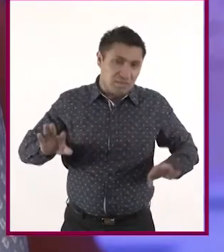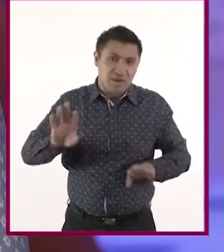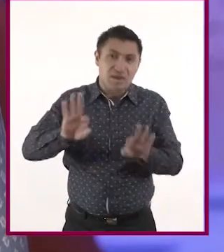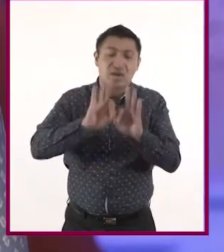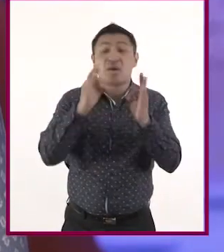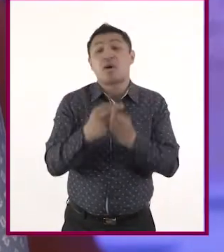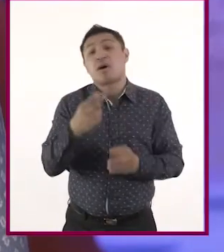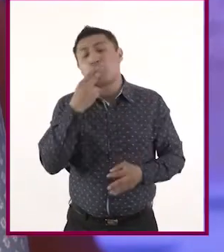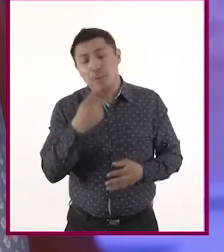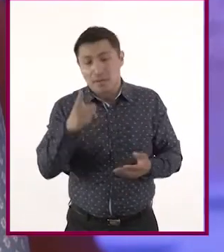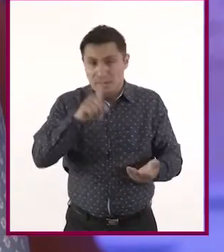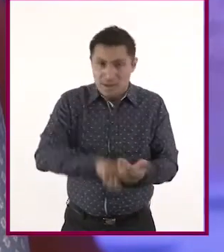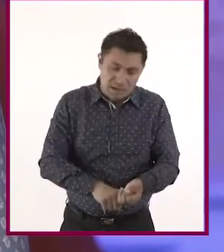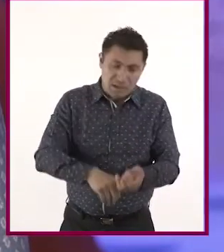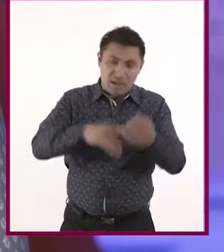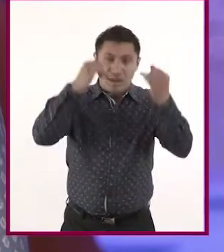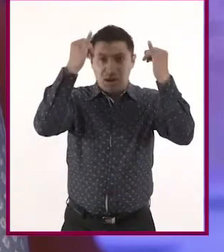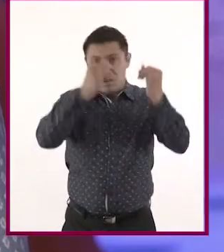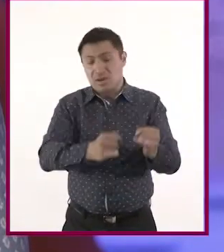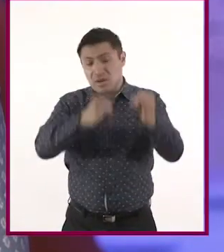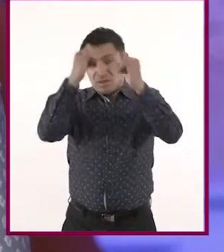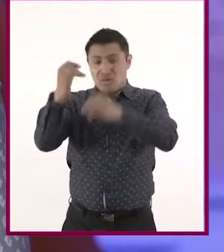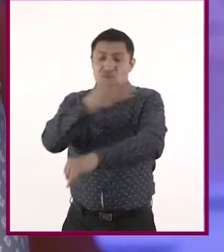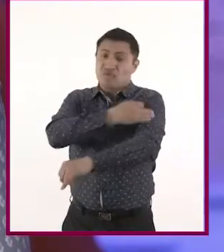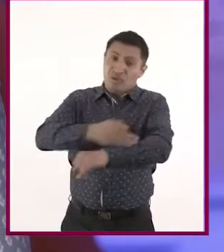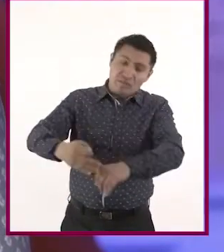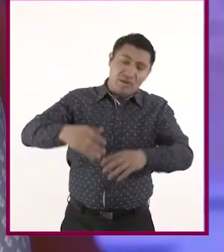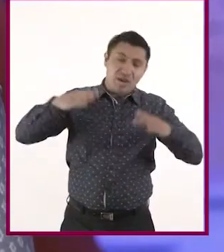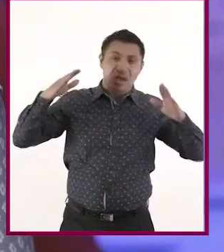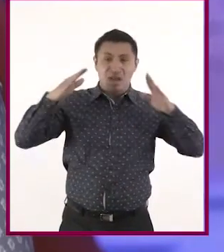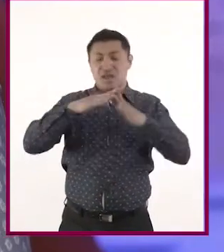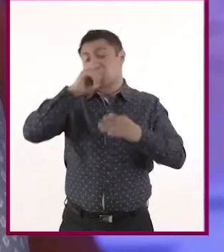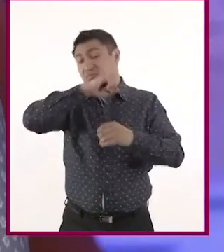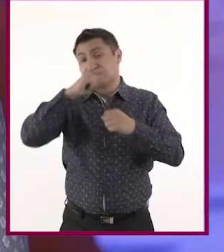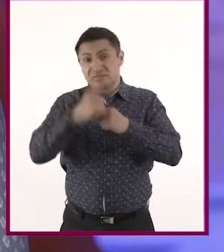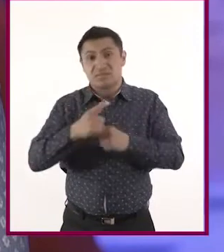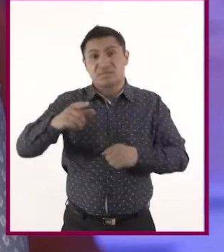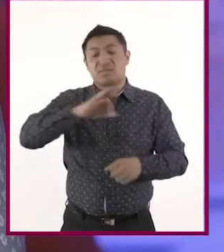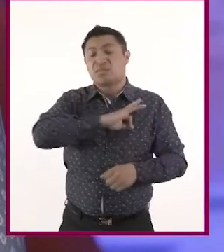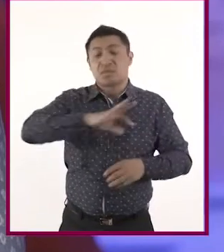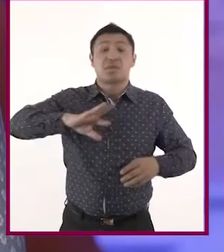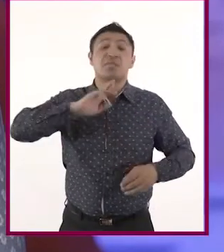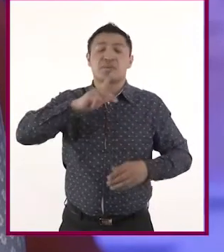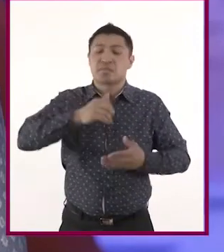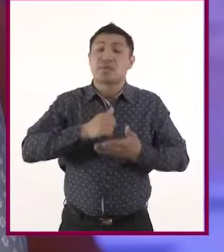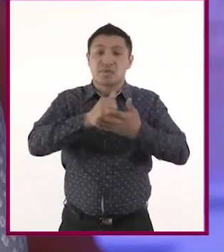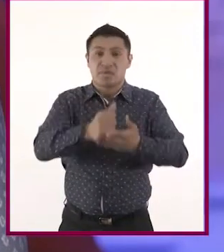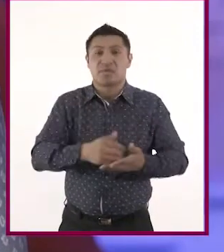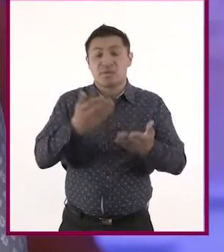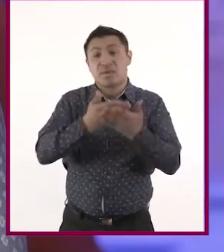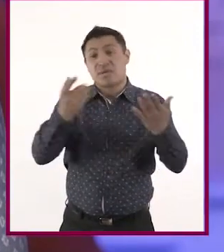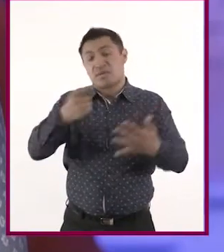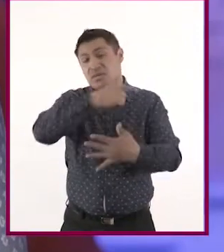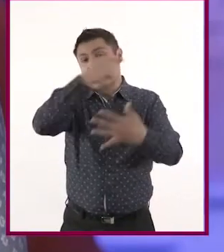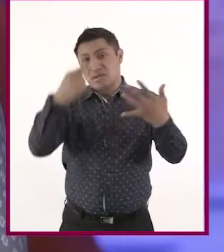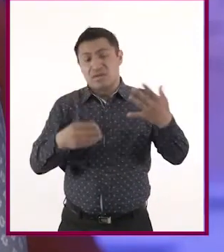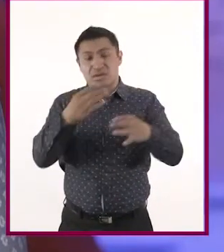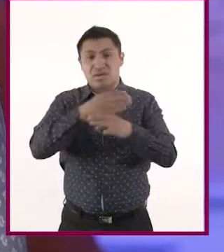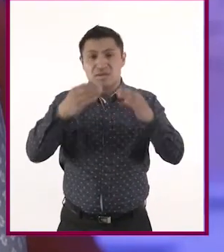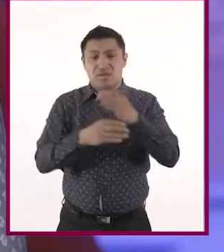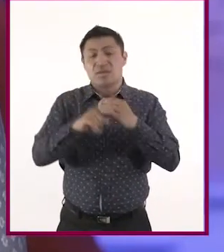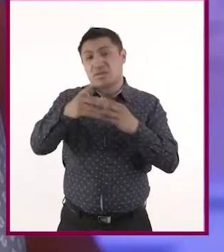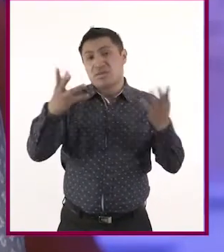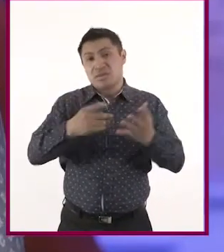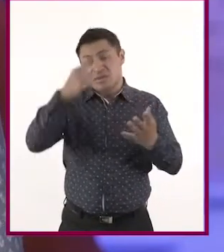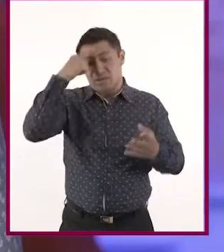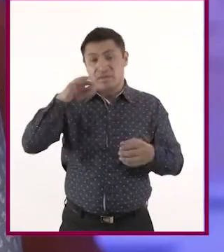individuales, familiares y colectivas para cuidarla, generaremos un impacto mayor. A continuación, nuestro top 5 de las cosas que puedes